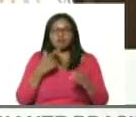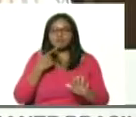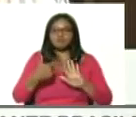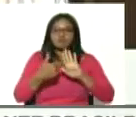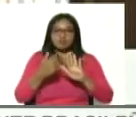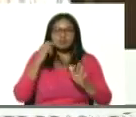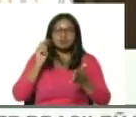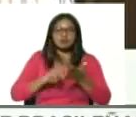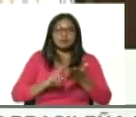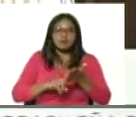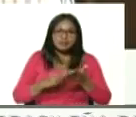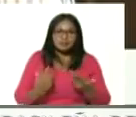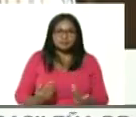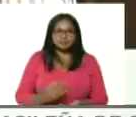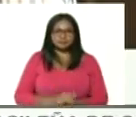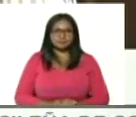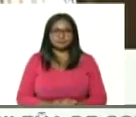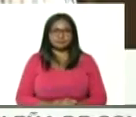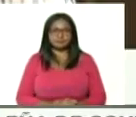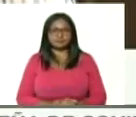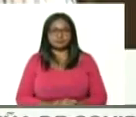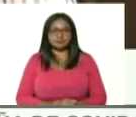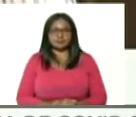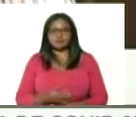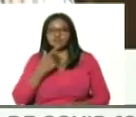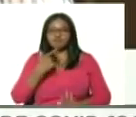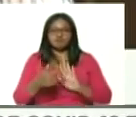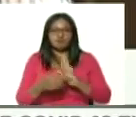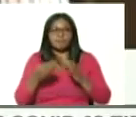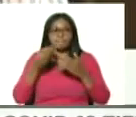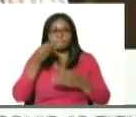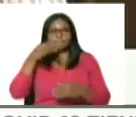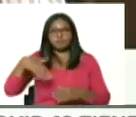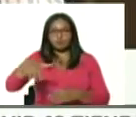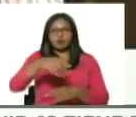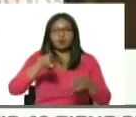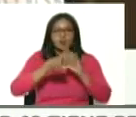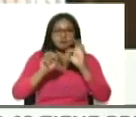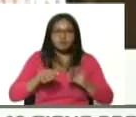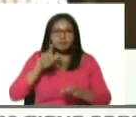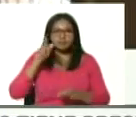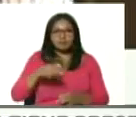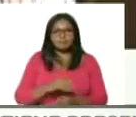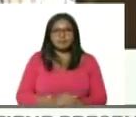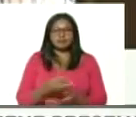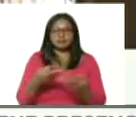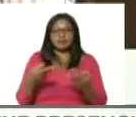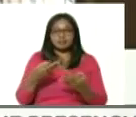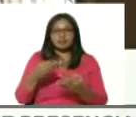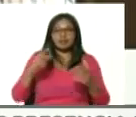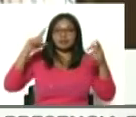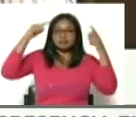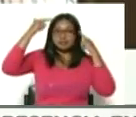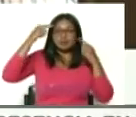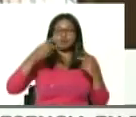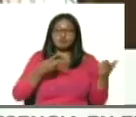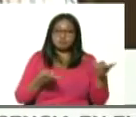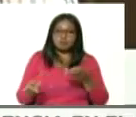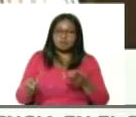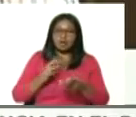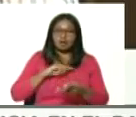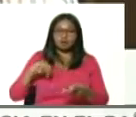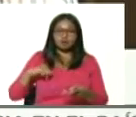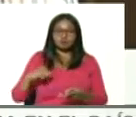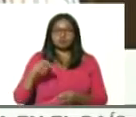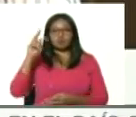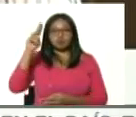del poder popular, de ese poder popular que el presidente comandante eterno Hugo Chávez nos invitaba